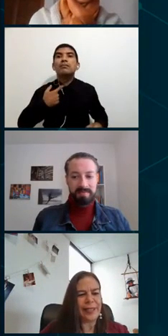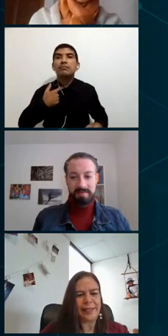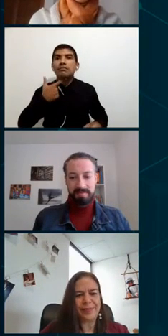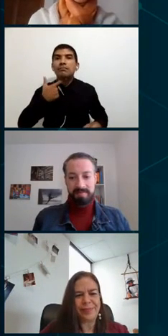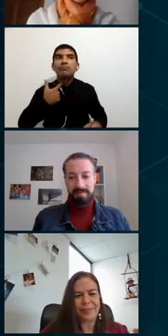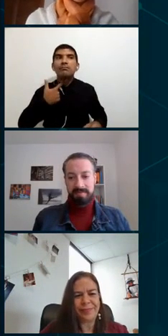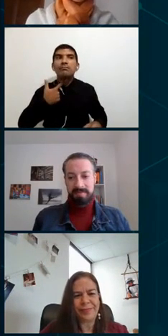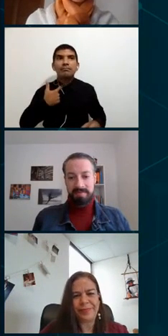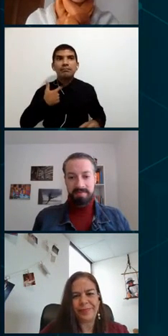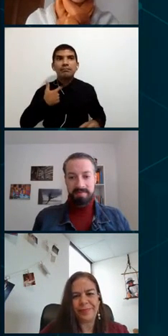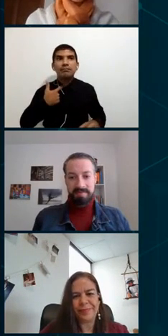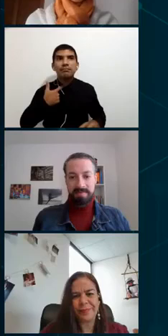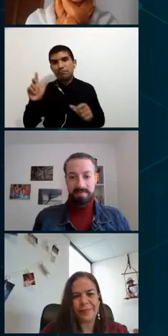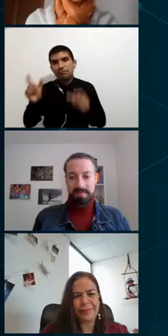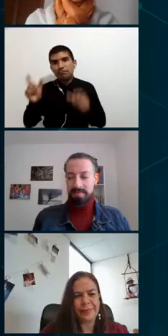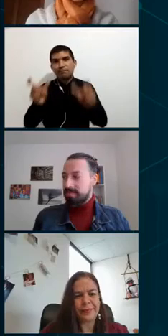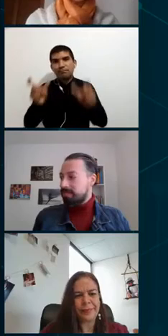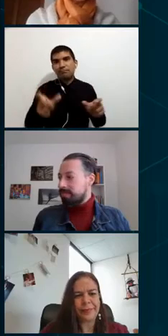Sí, señora.